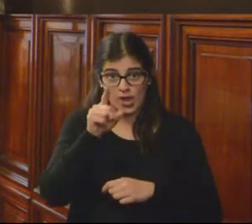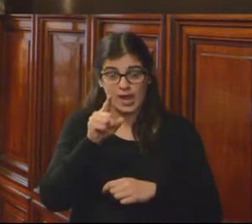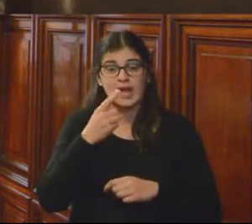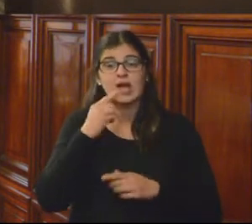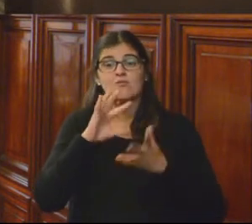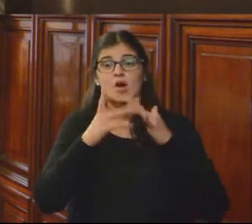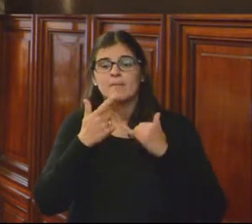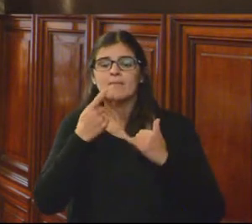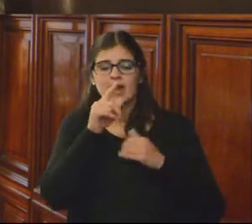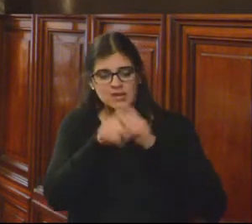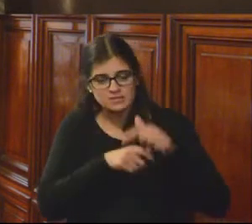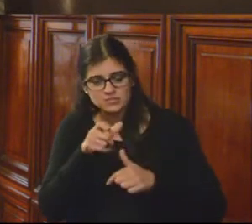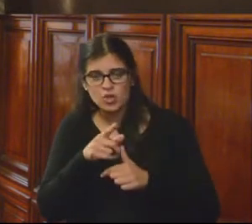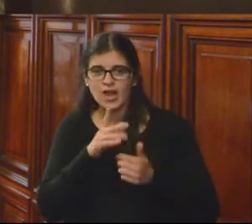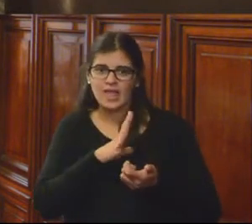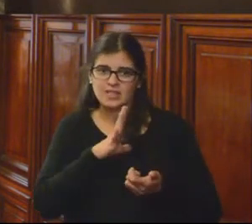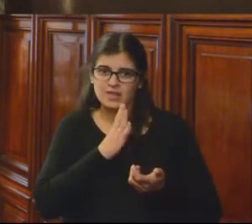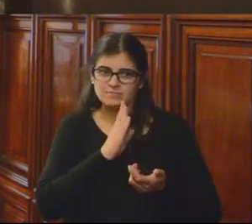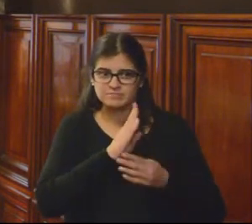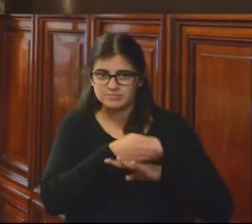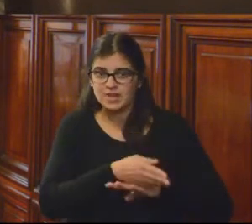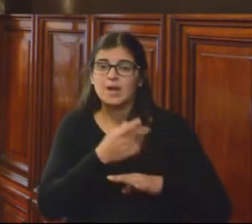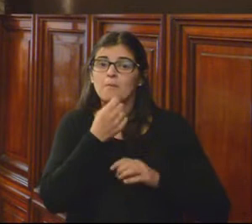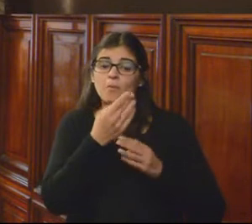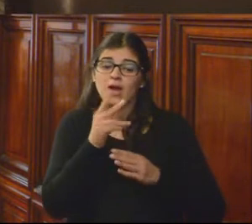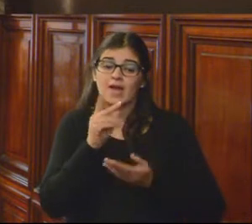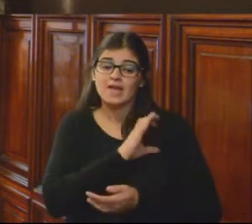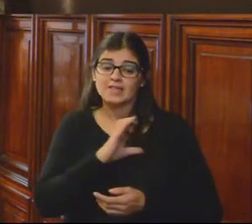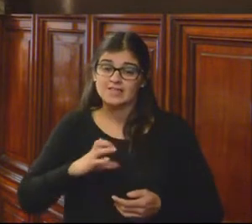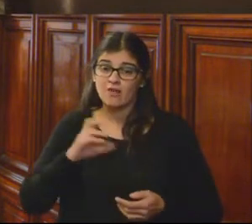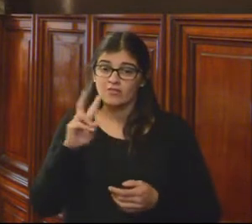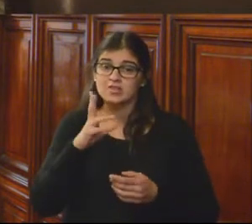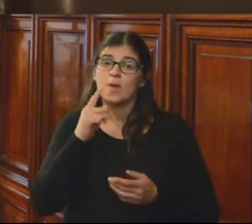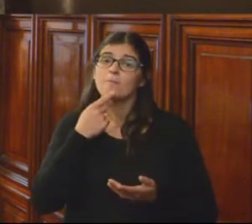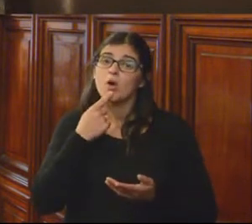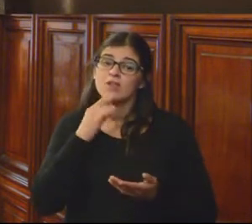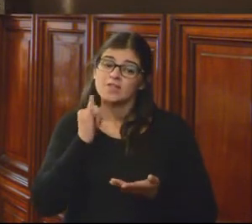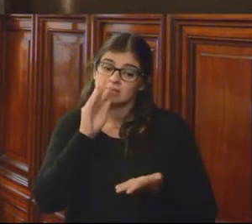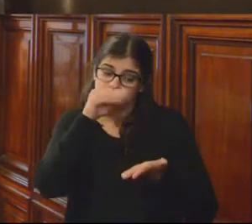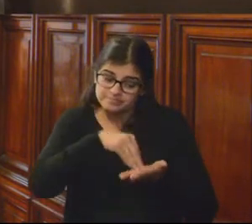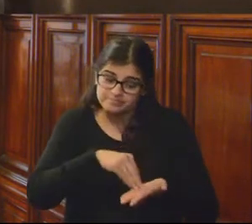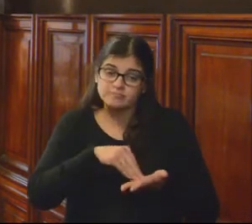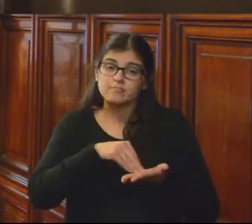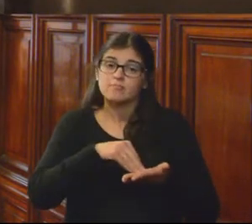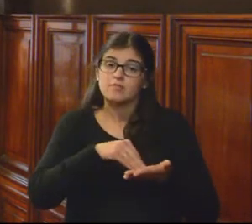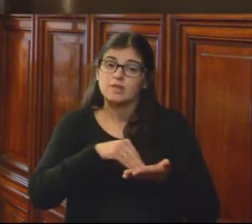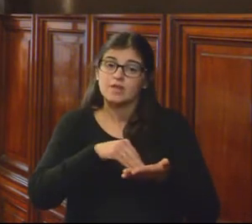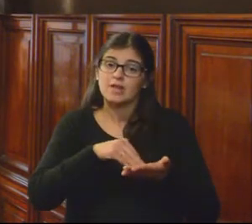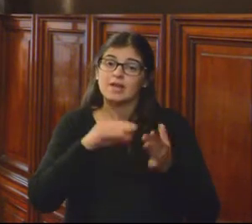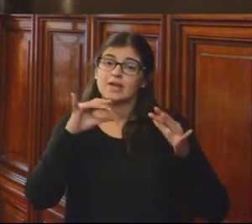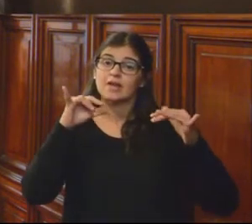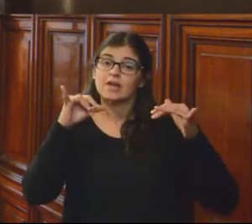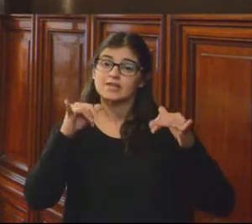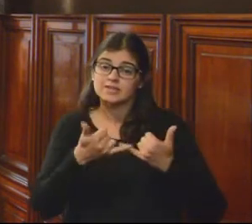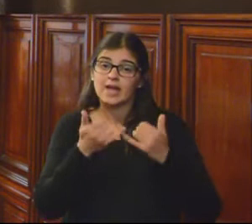centros para los condenados, donde el Estado venezolano aplicó una política que ha permitido que ya